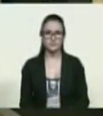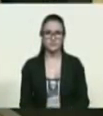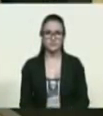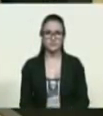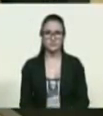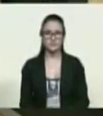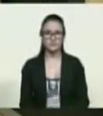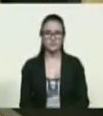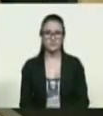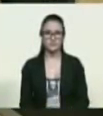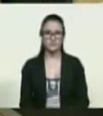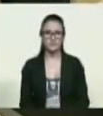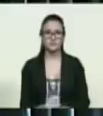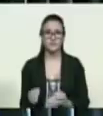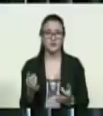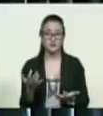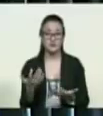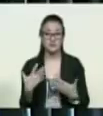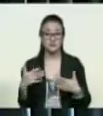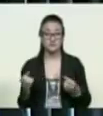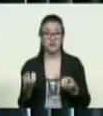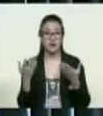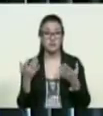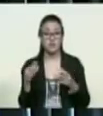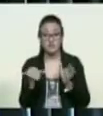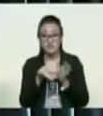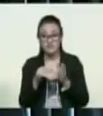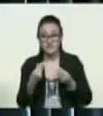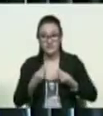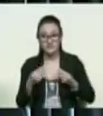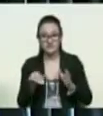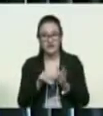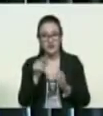resultó completamente ileso, pero es vecino, vive cerca.